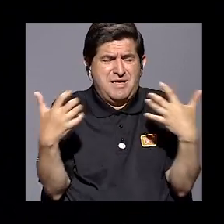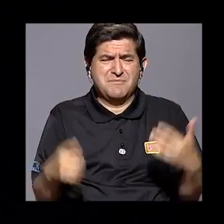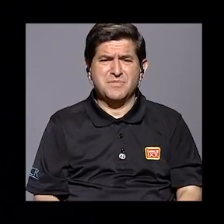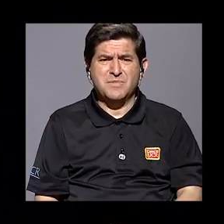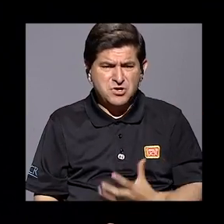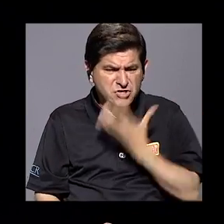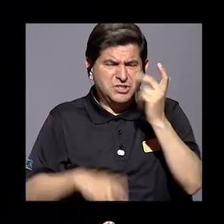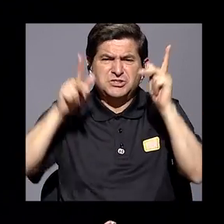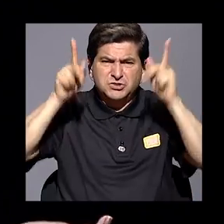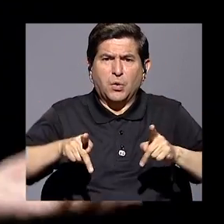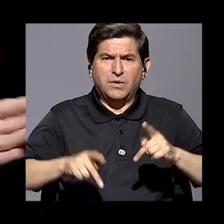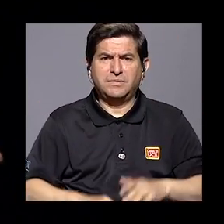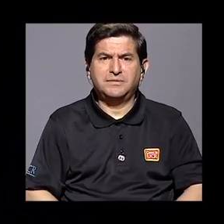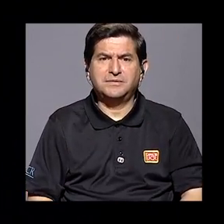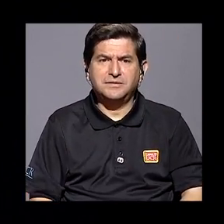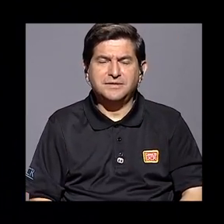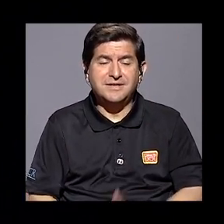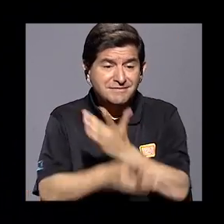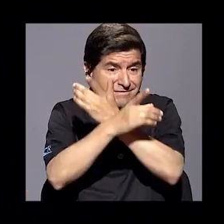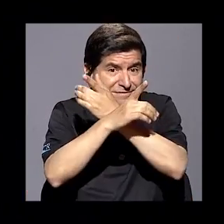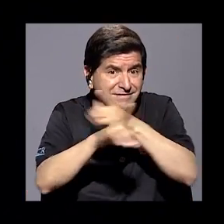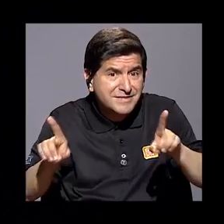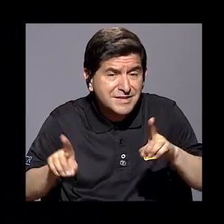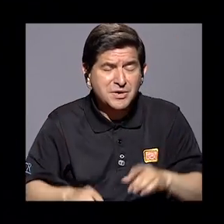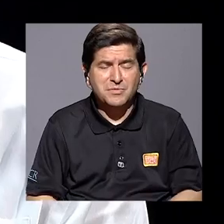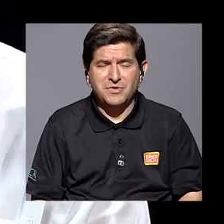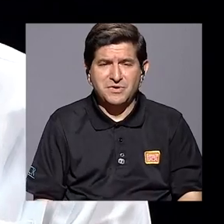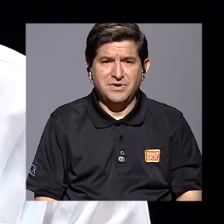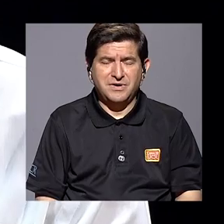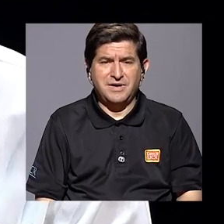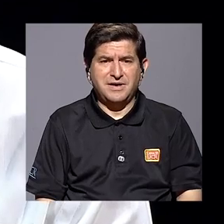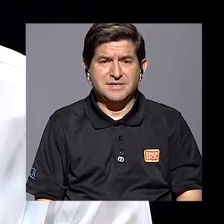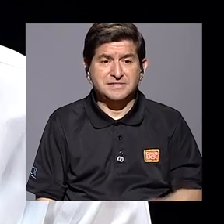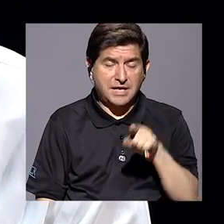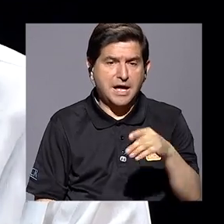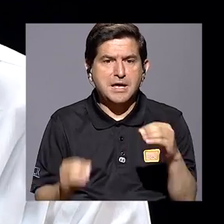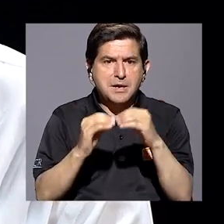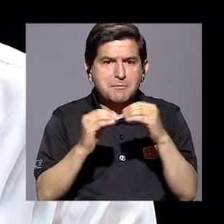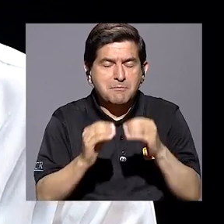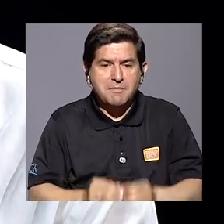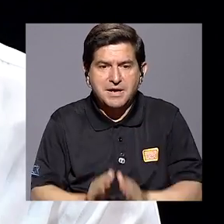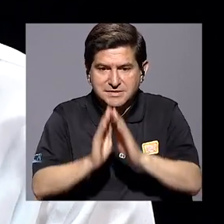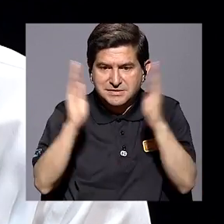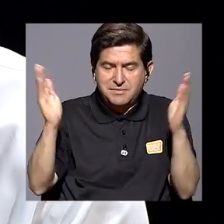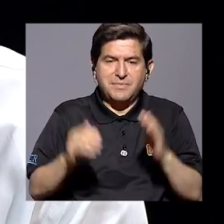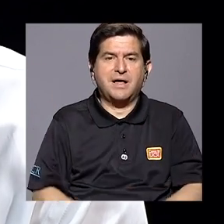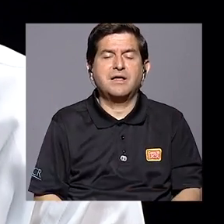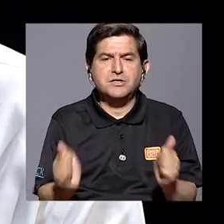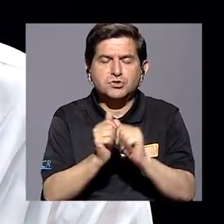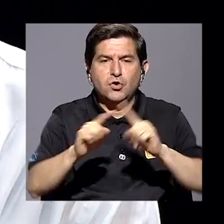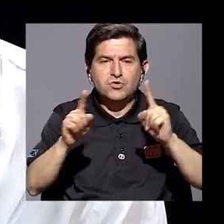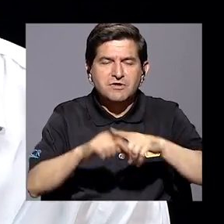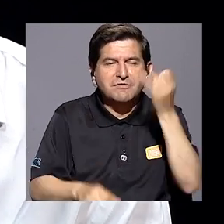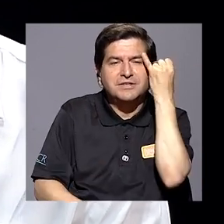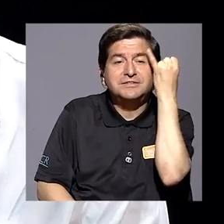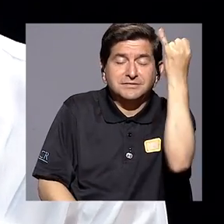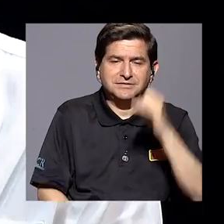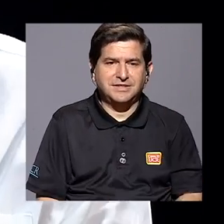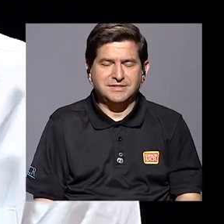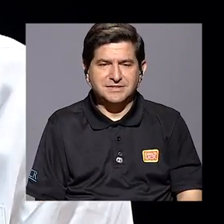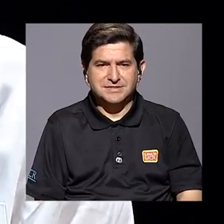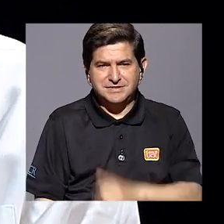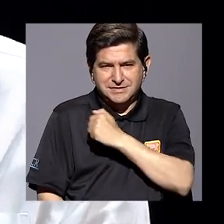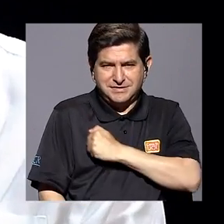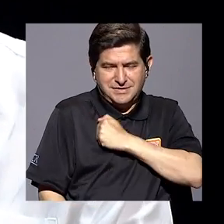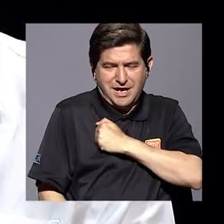molestan a la gente una democracia son magnificadas a base de consignas porque la